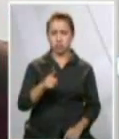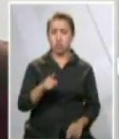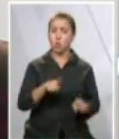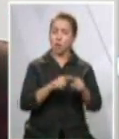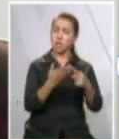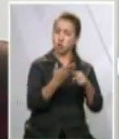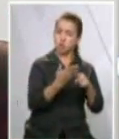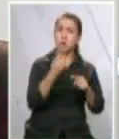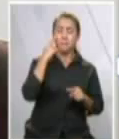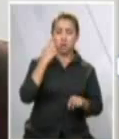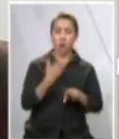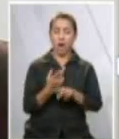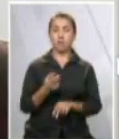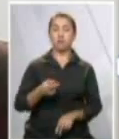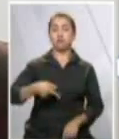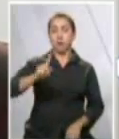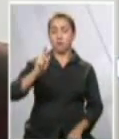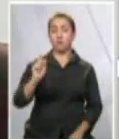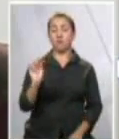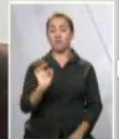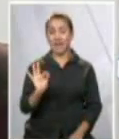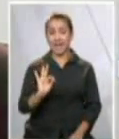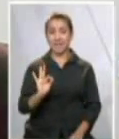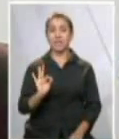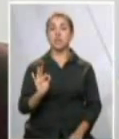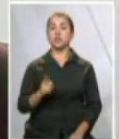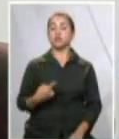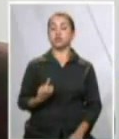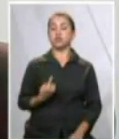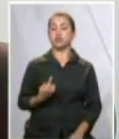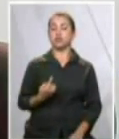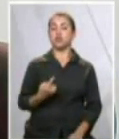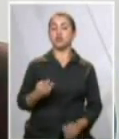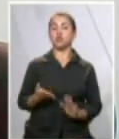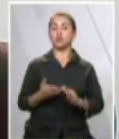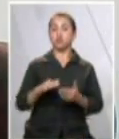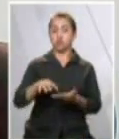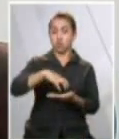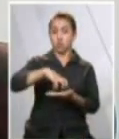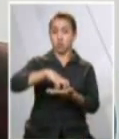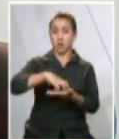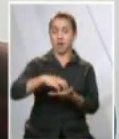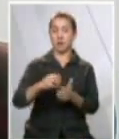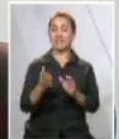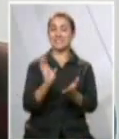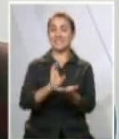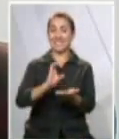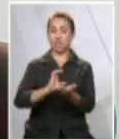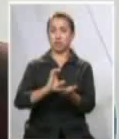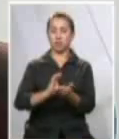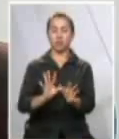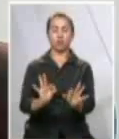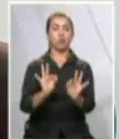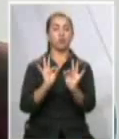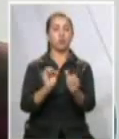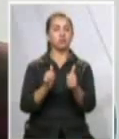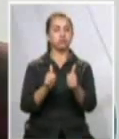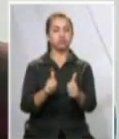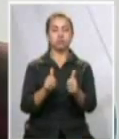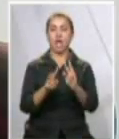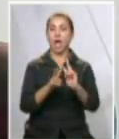bajo costo. Yo he estado en la zona norte de Santiago, en una comuna, visitando un centro donde son espectaculares porque